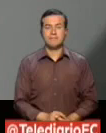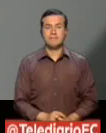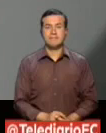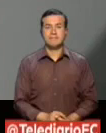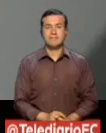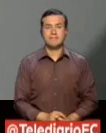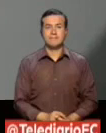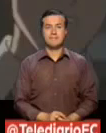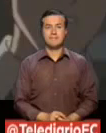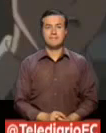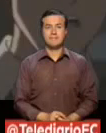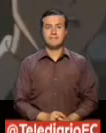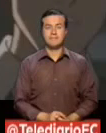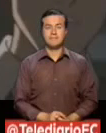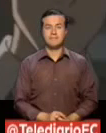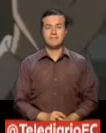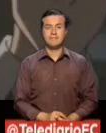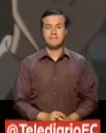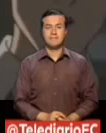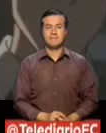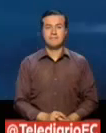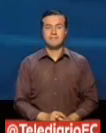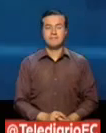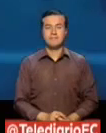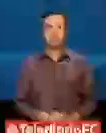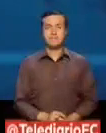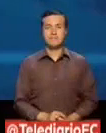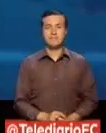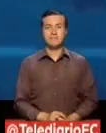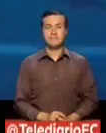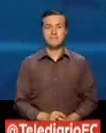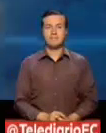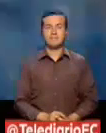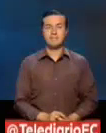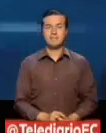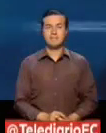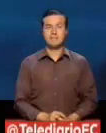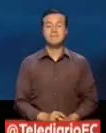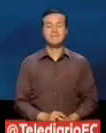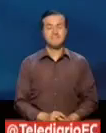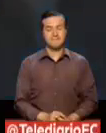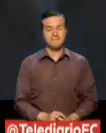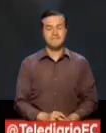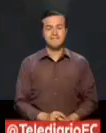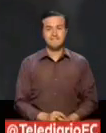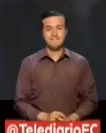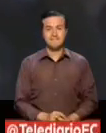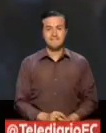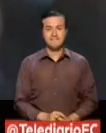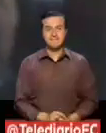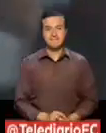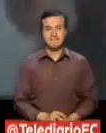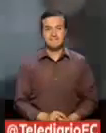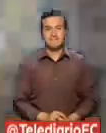is watching. Relax, Harry. It's just standard. Fernanda de la Bastida,